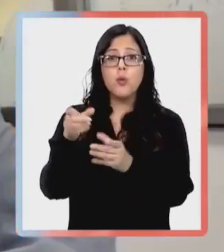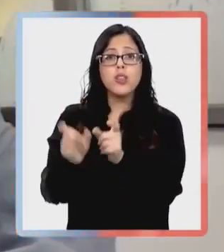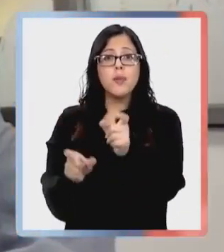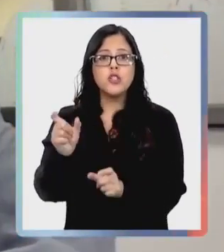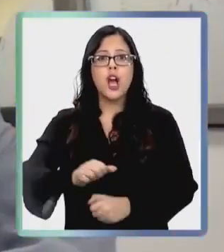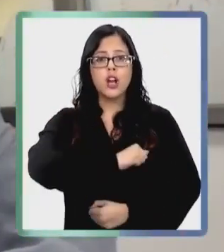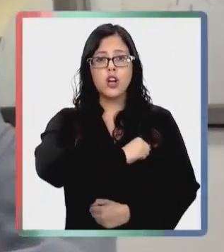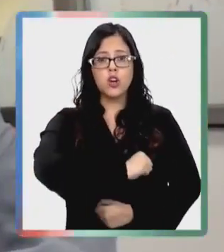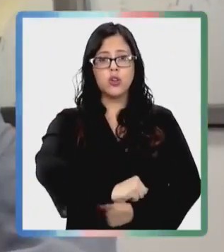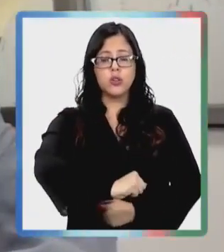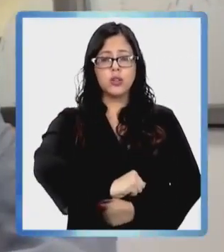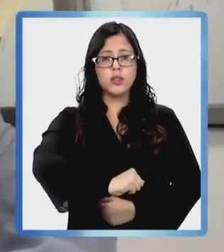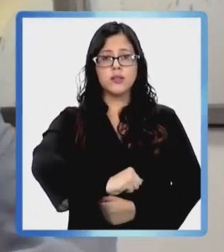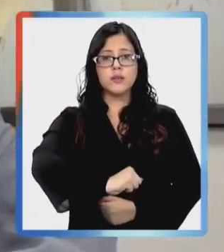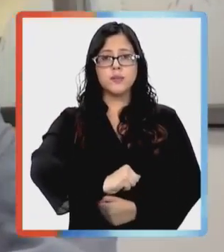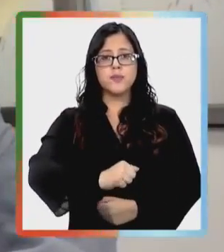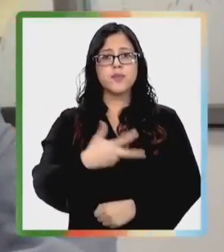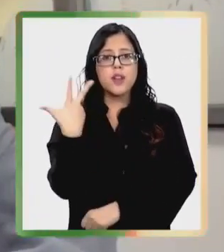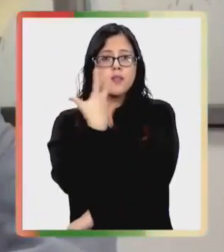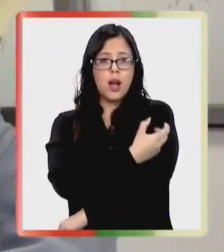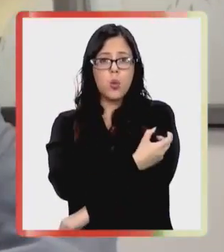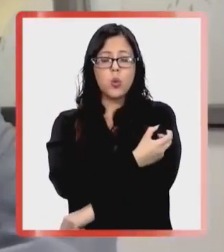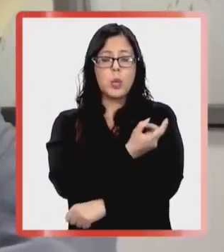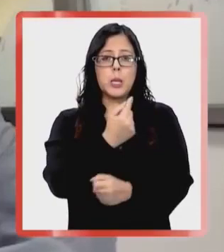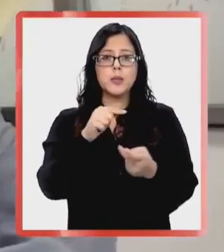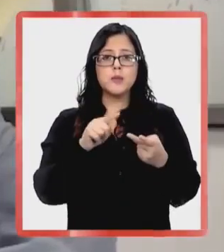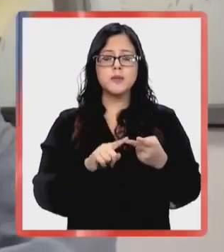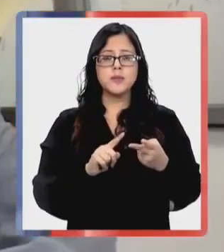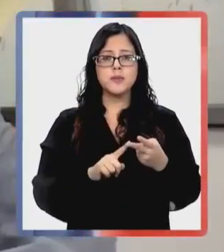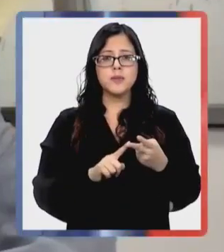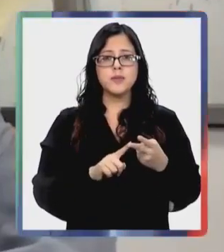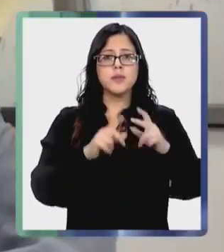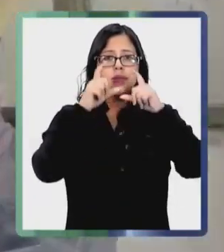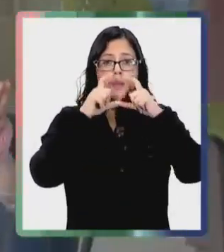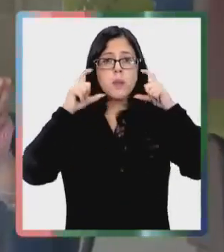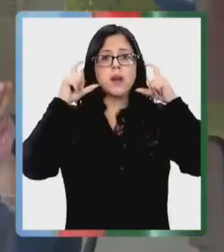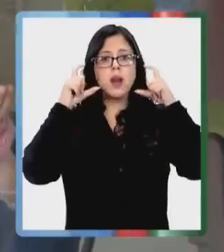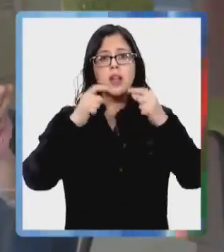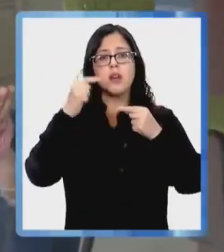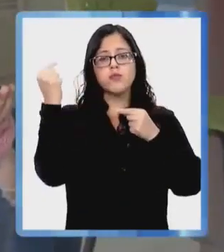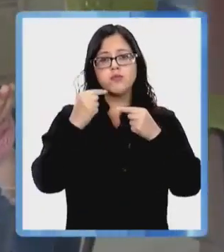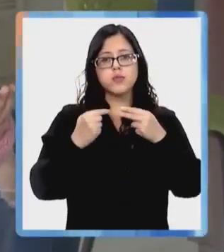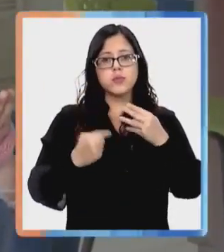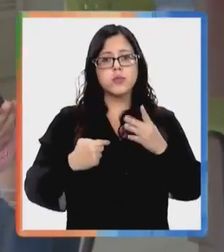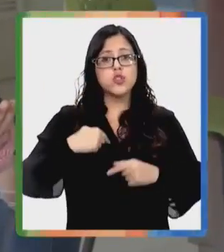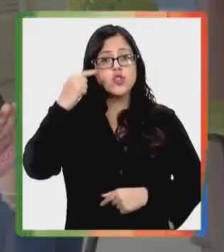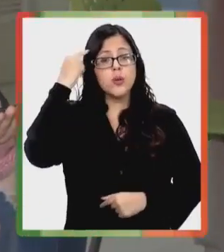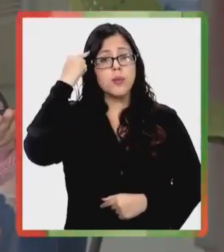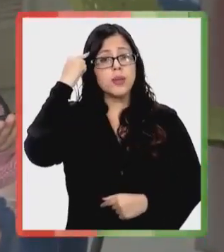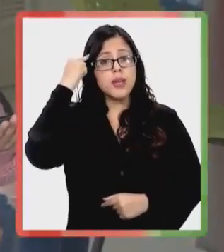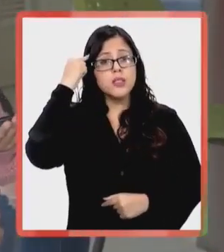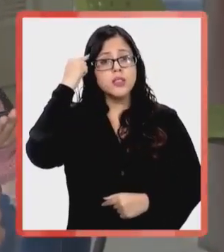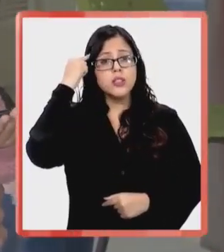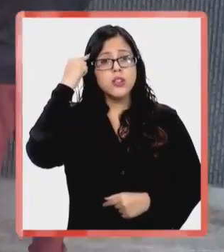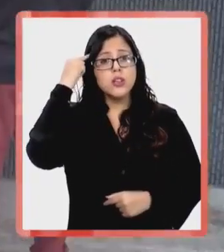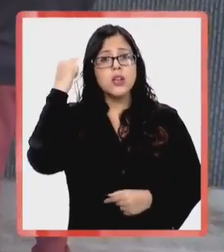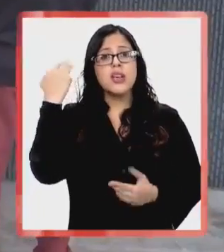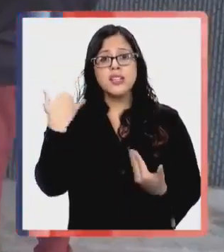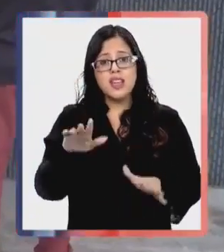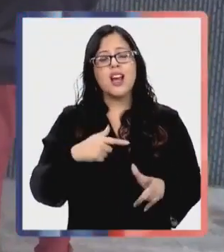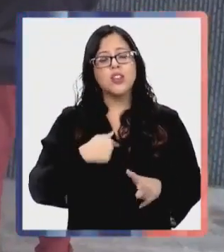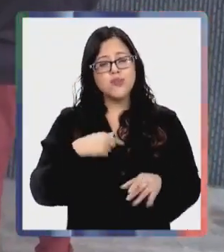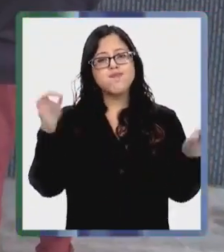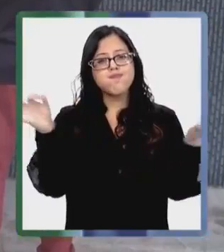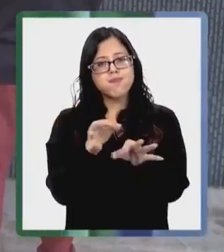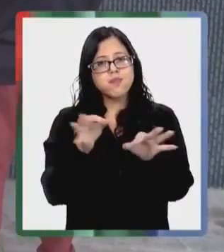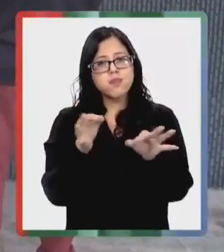de personas que van a estar en contra de la vacunación, de la mascarilla, en fin. Creo, y yo lo he dicho en